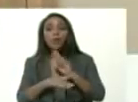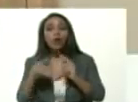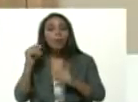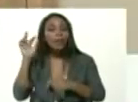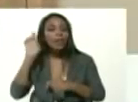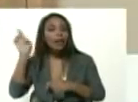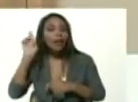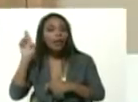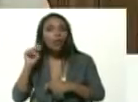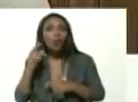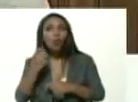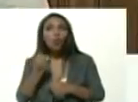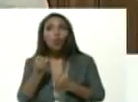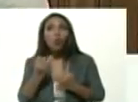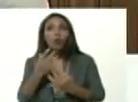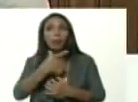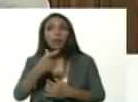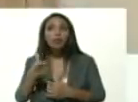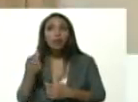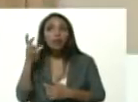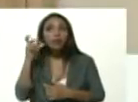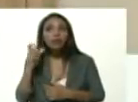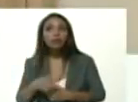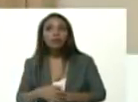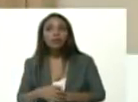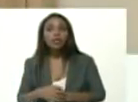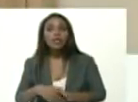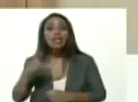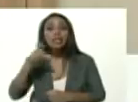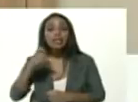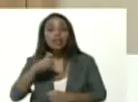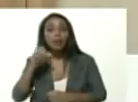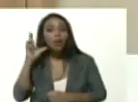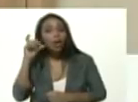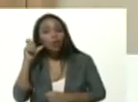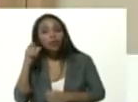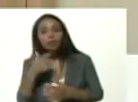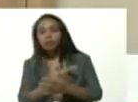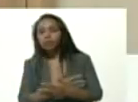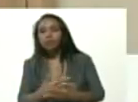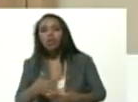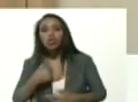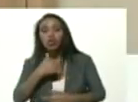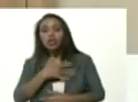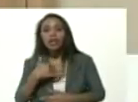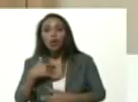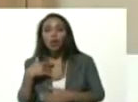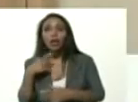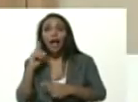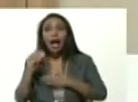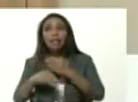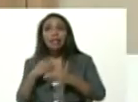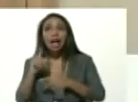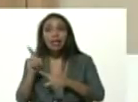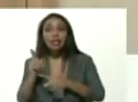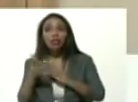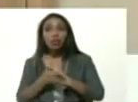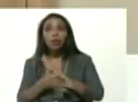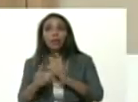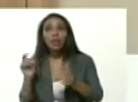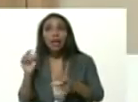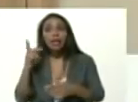escuchará? Poca. Necesitamos que lo escuchen millones. Yo quisiera hacer una sesión así, con la red de